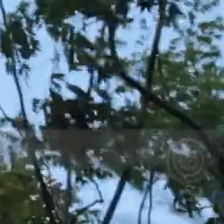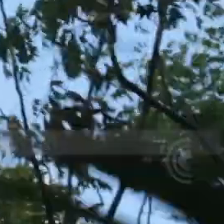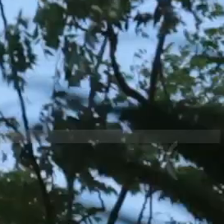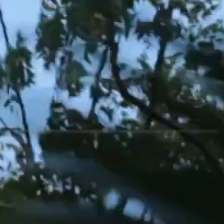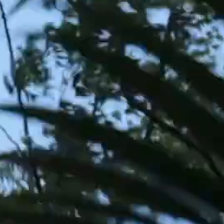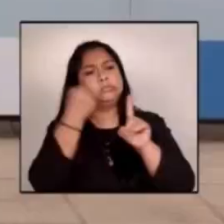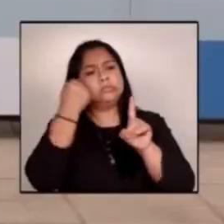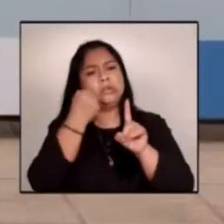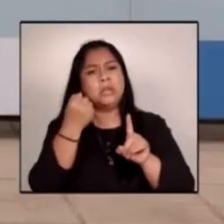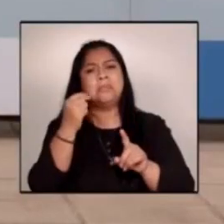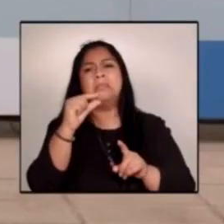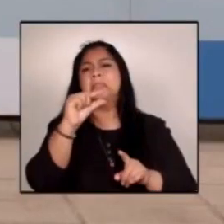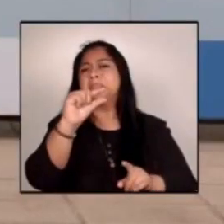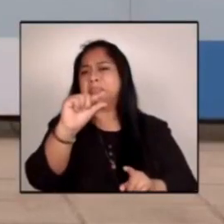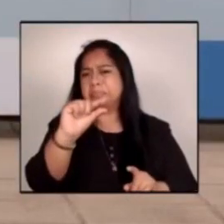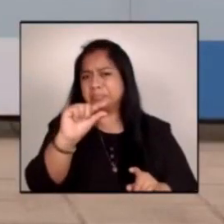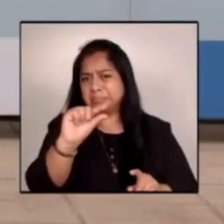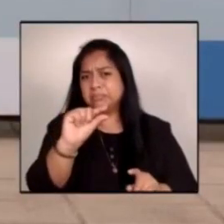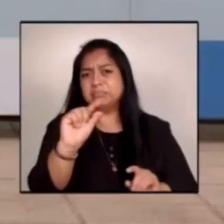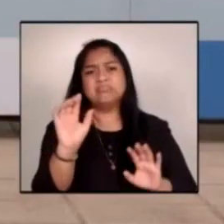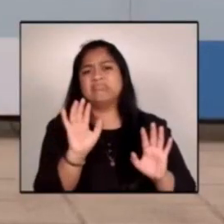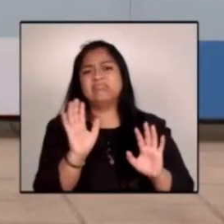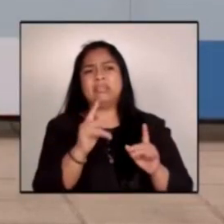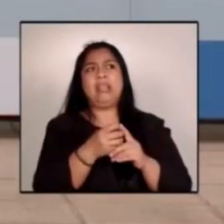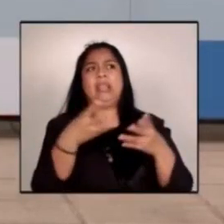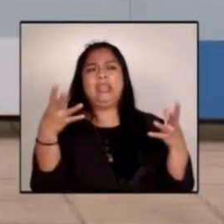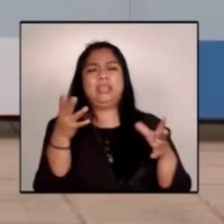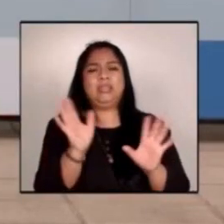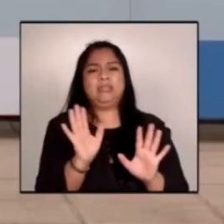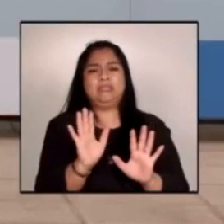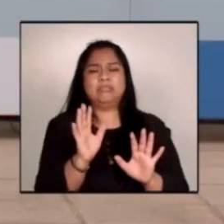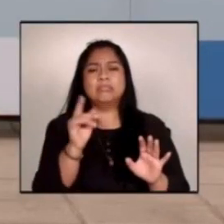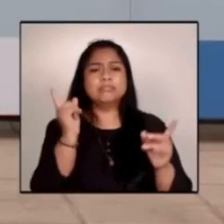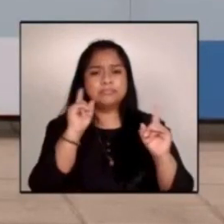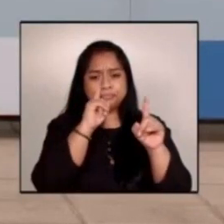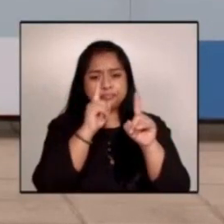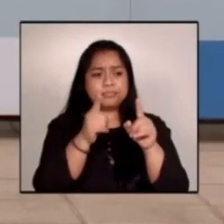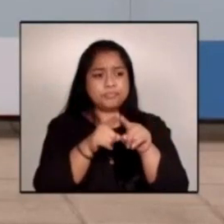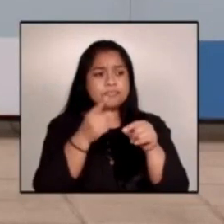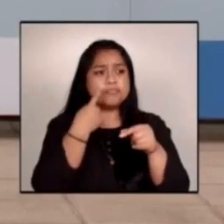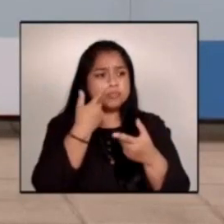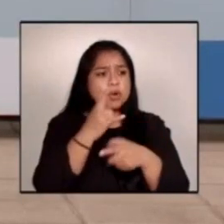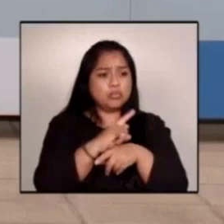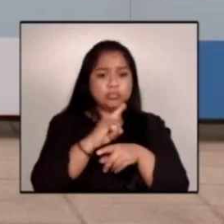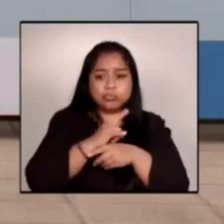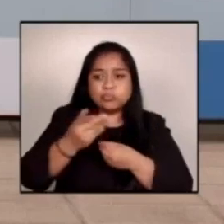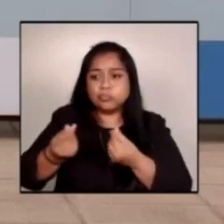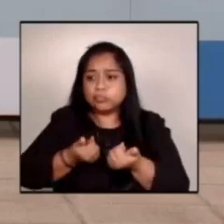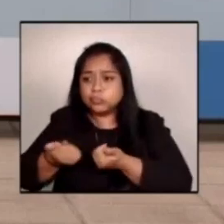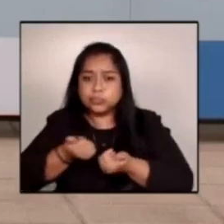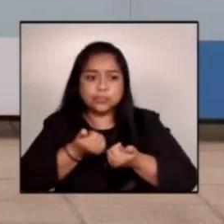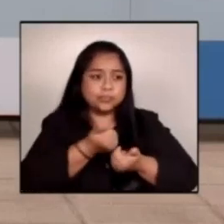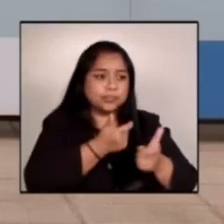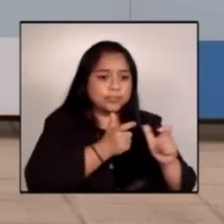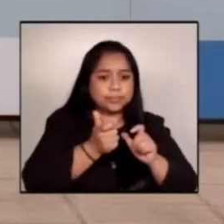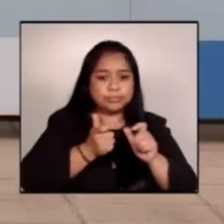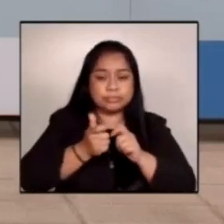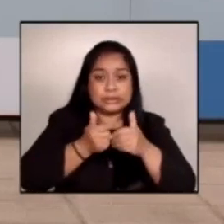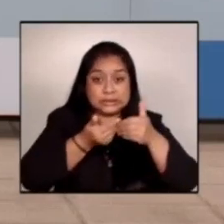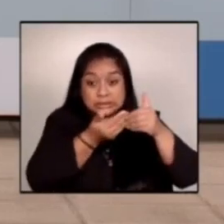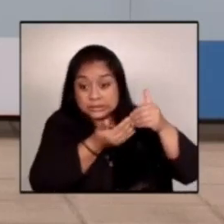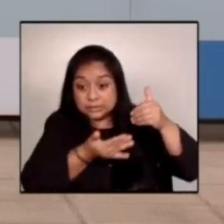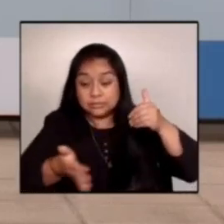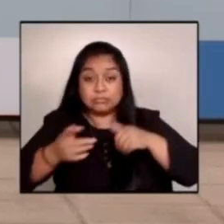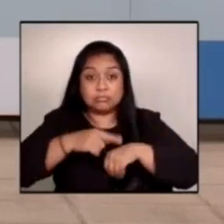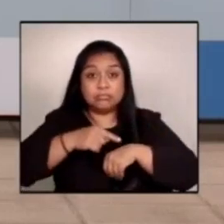en su consumo. Y lamentablemente, al tener un mayor despacho y uso de combustibles en el siguiente periodo, se